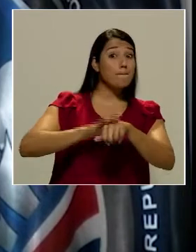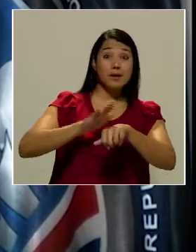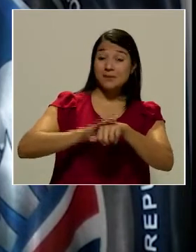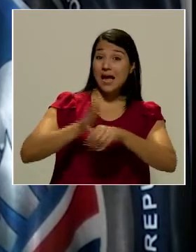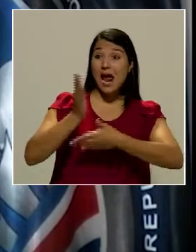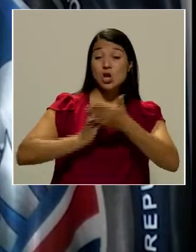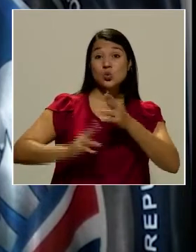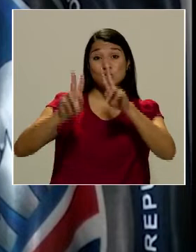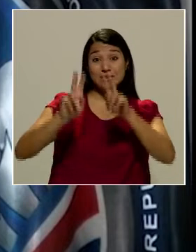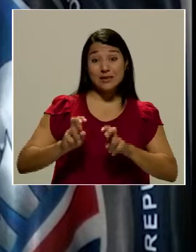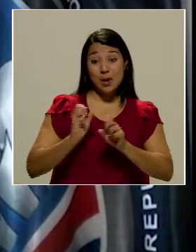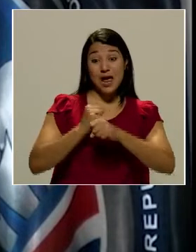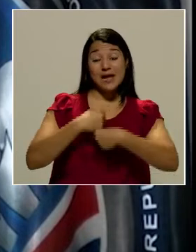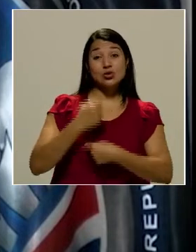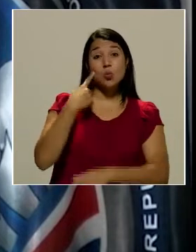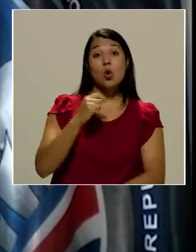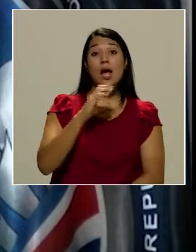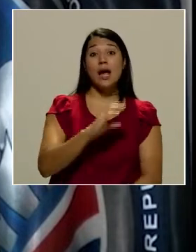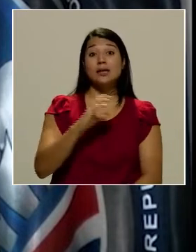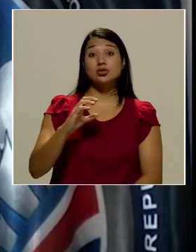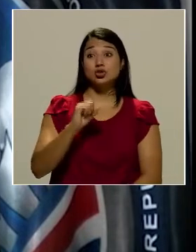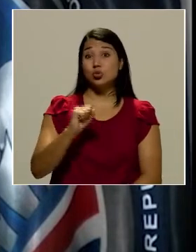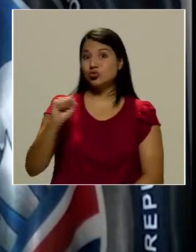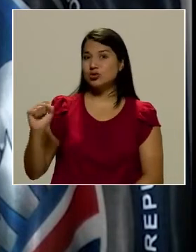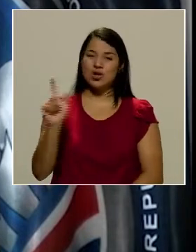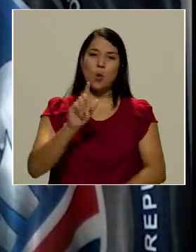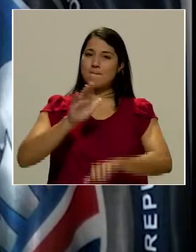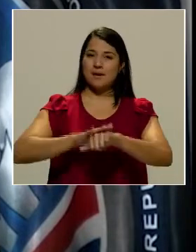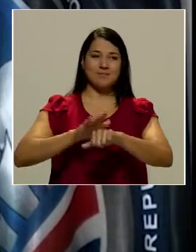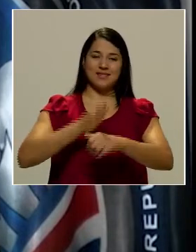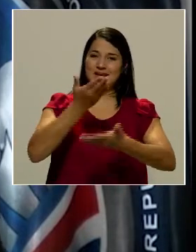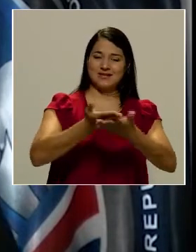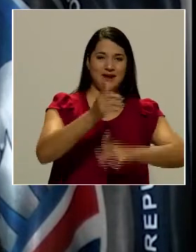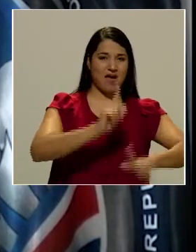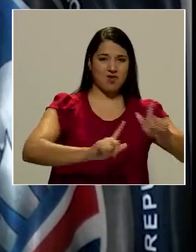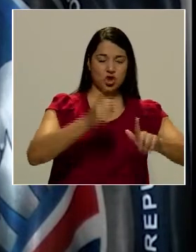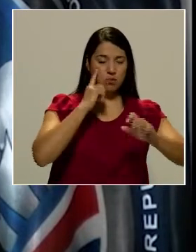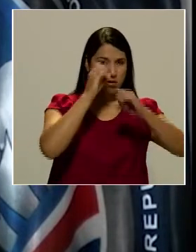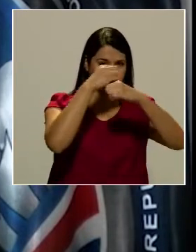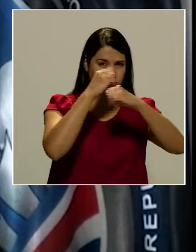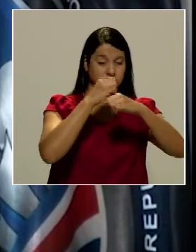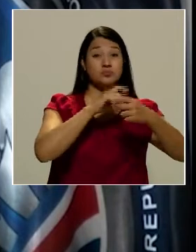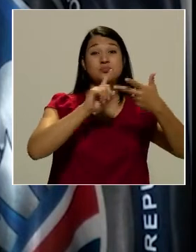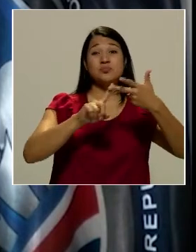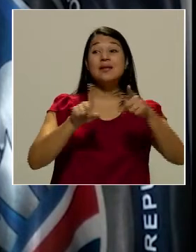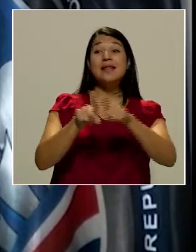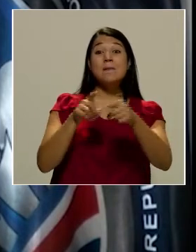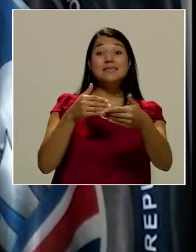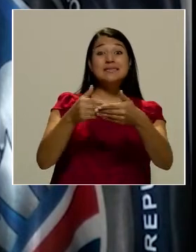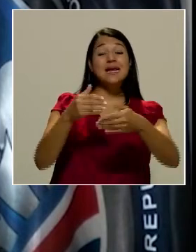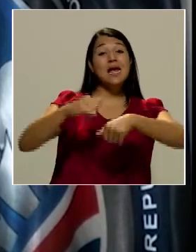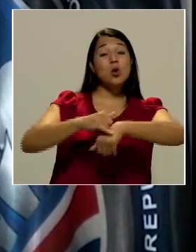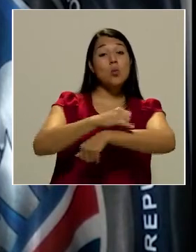Caja Costarricense del Seguro Social a su destino, y también una situación que se dio en los alrededores del aeropuerto Juan Santamaría, donde